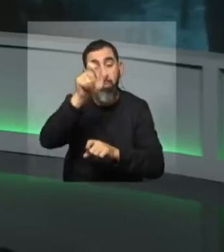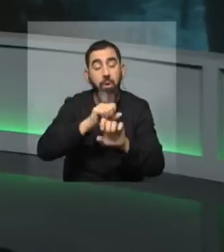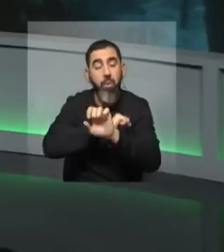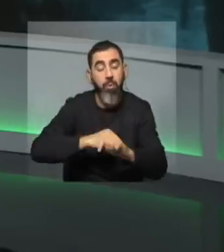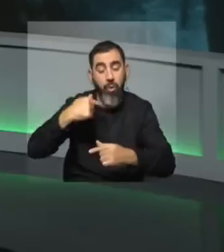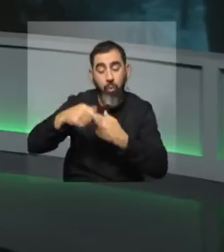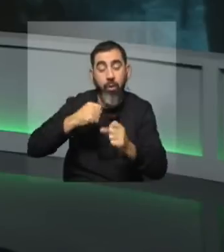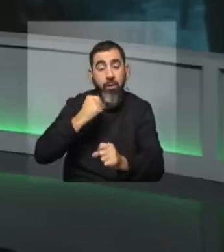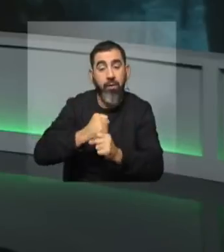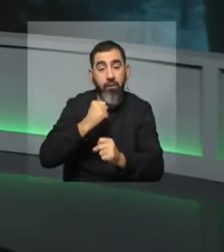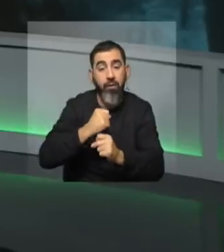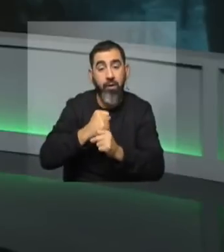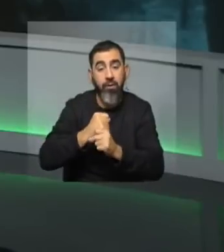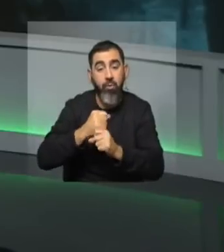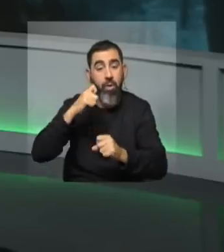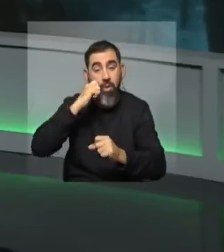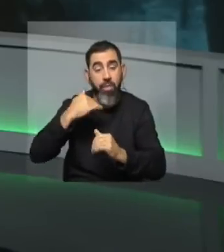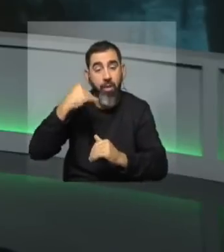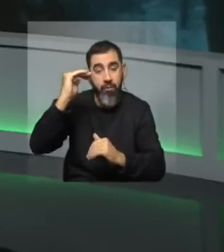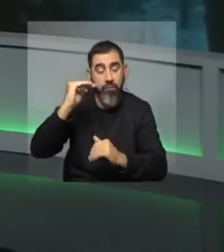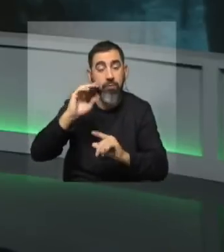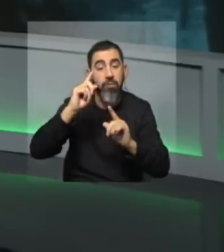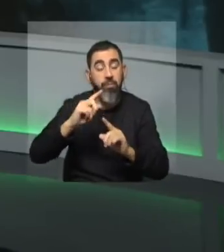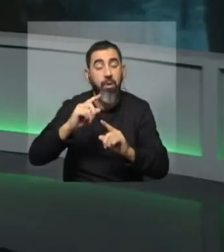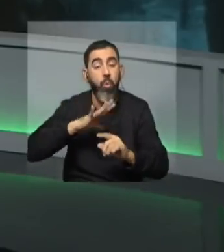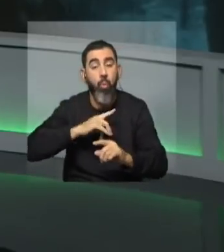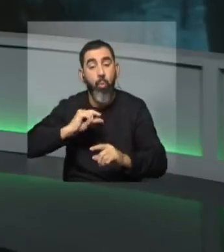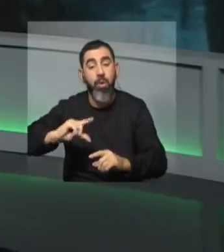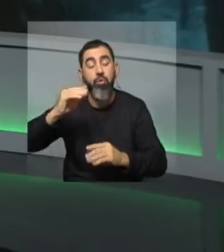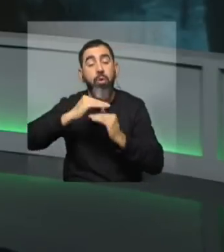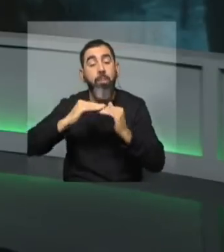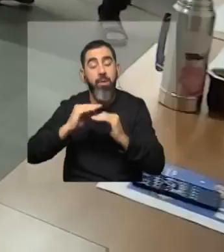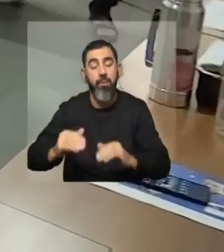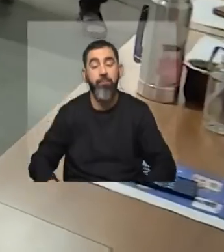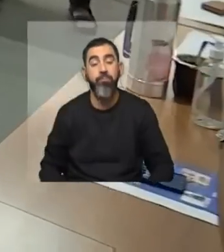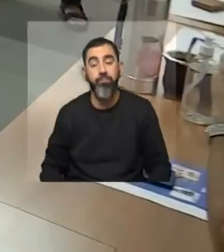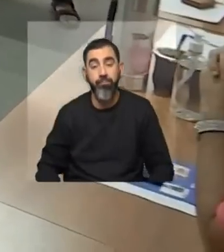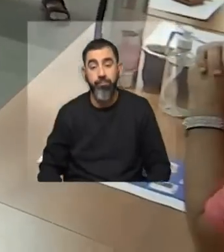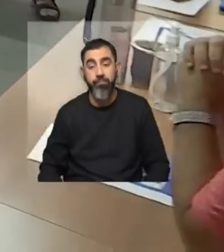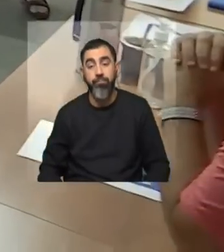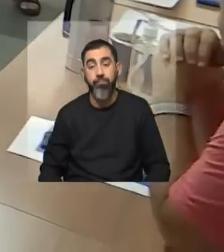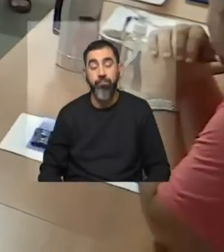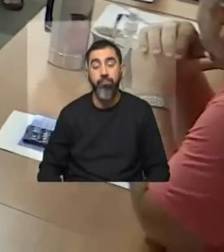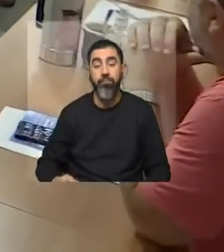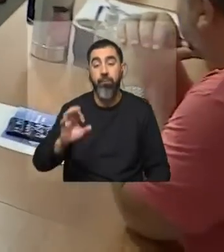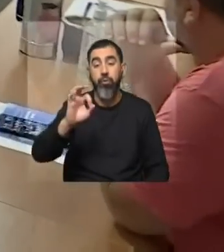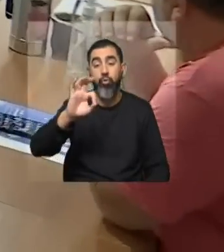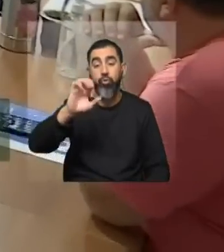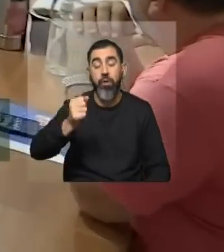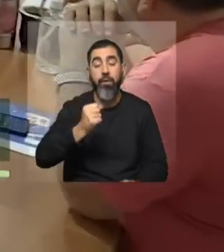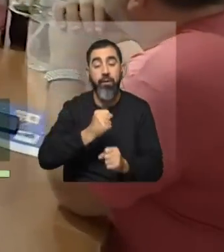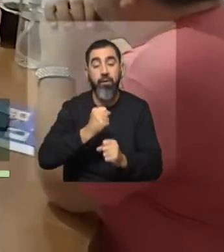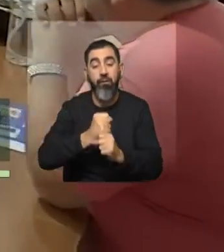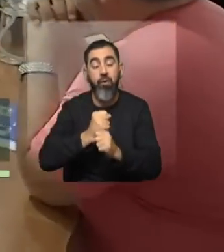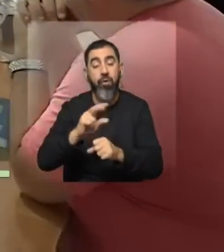seguir trabajando luego de cumplir esa edad y del aumento de las jubilaciones mínimas. Karina Sosa, de la Asociación de Trabajadores